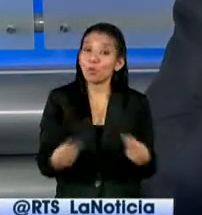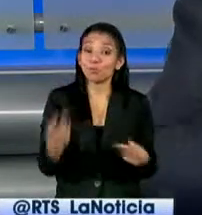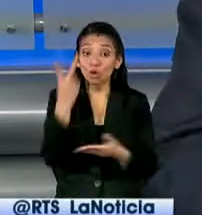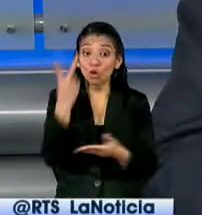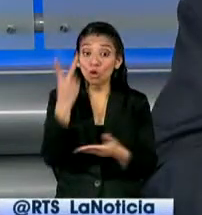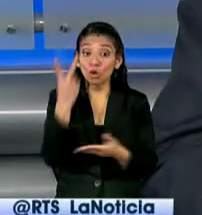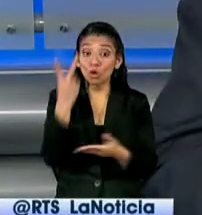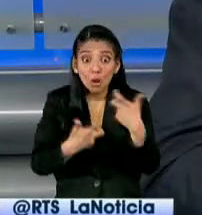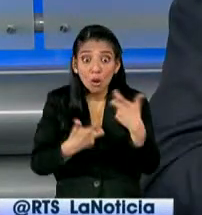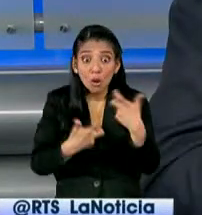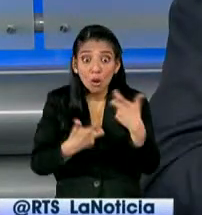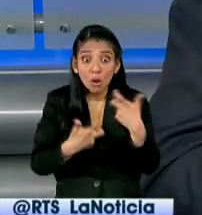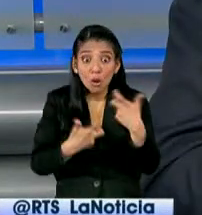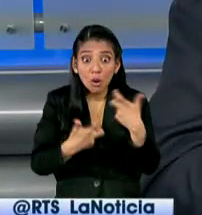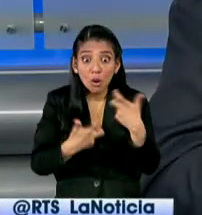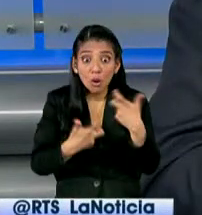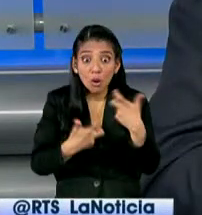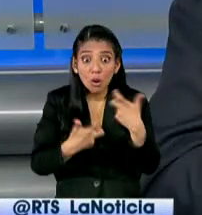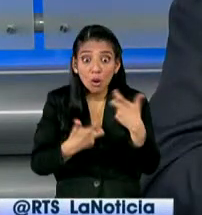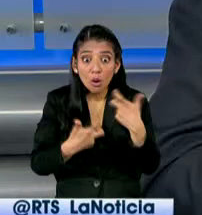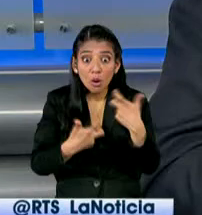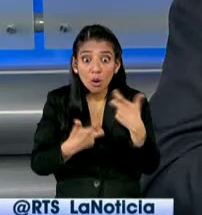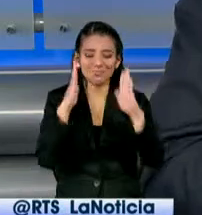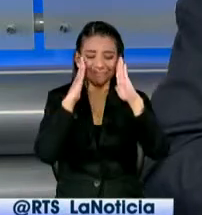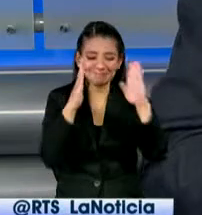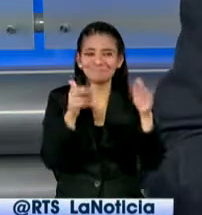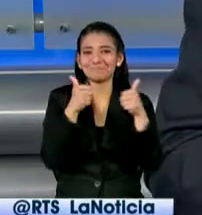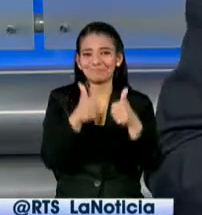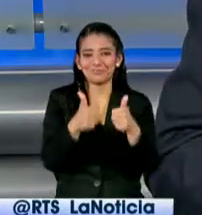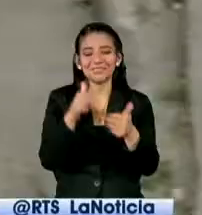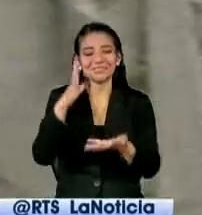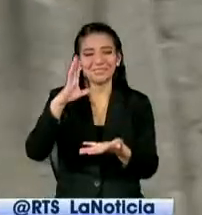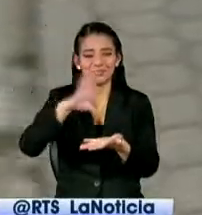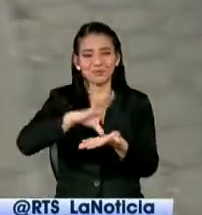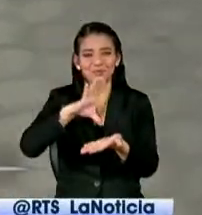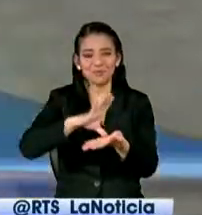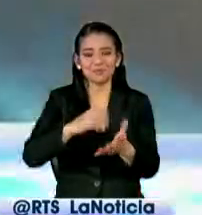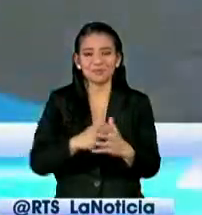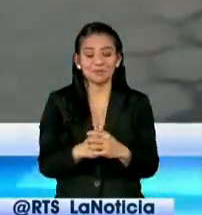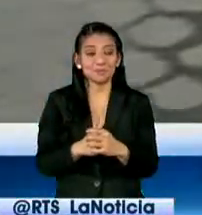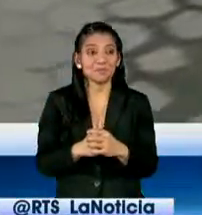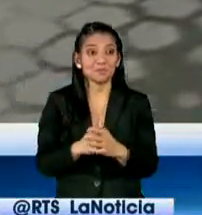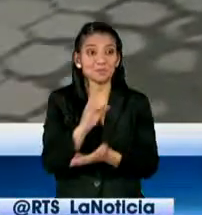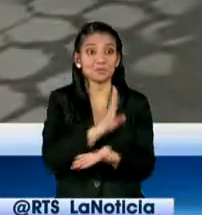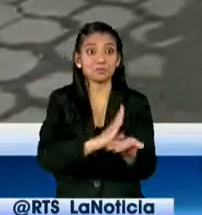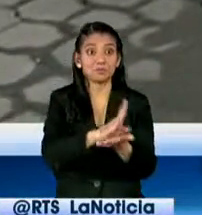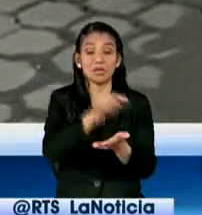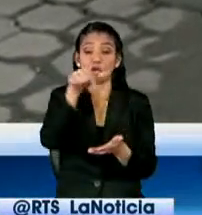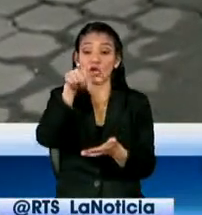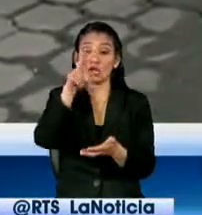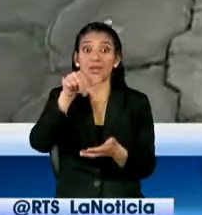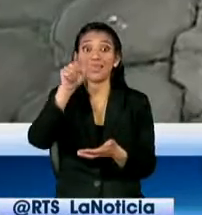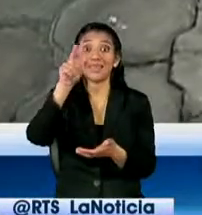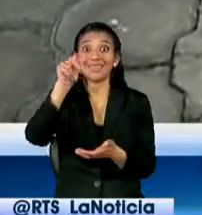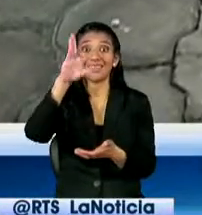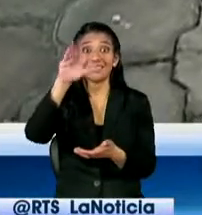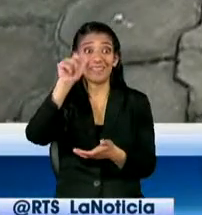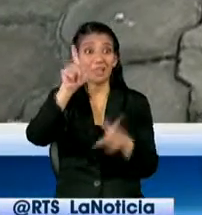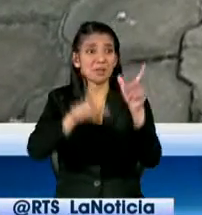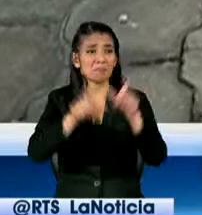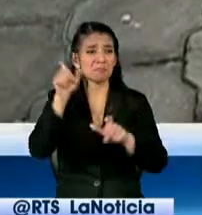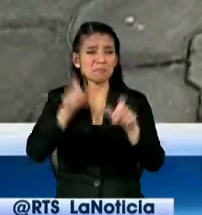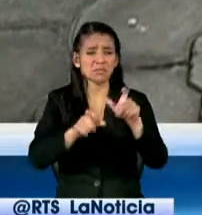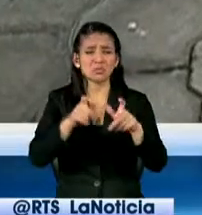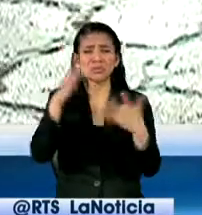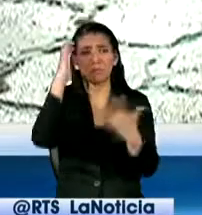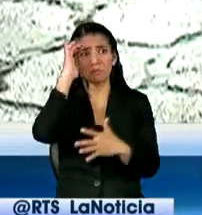2 semanas. Gracias por trabajar de la mano por una mejor ciudad. Miremos. En el sector de La Quintana, una fuga de agua estaba causando molestias a los